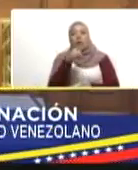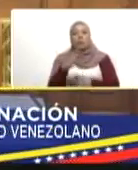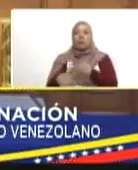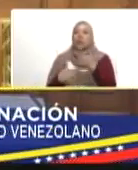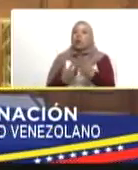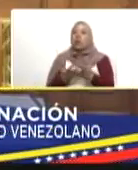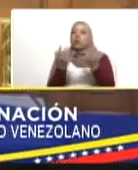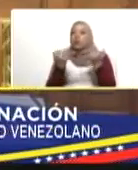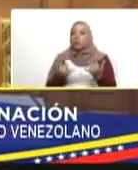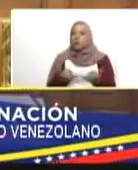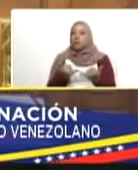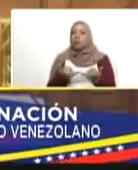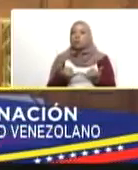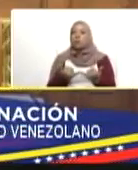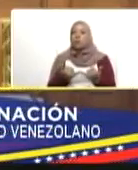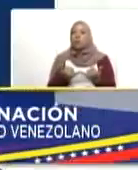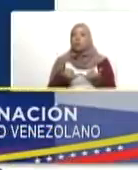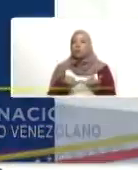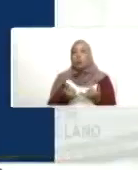ustedes vean